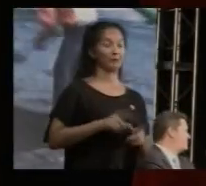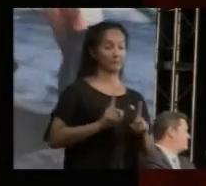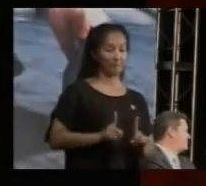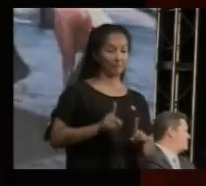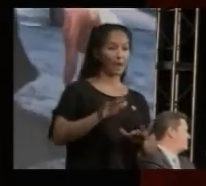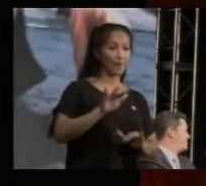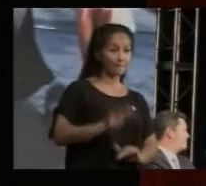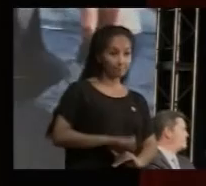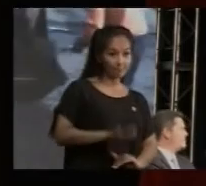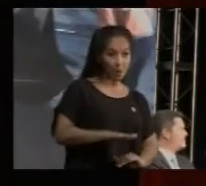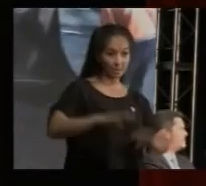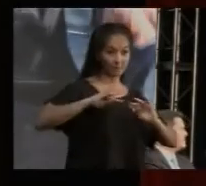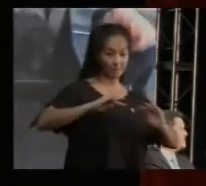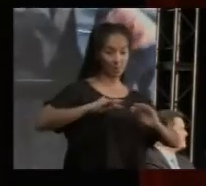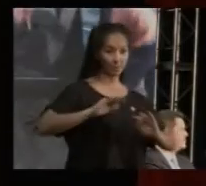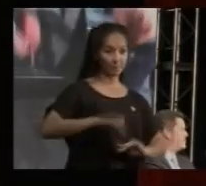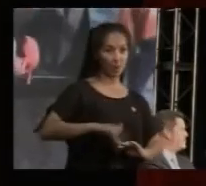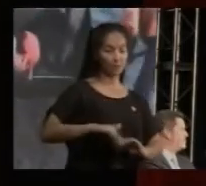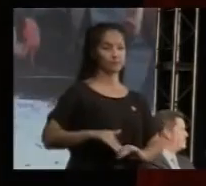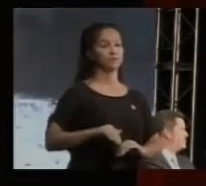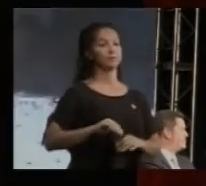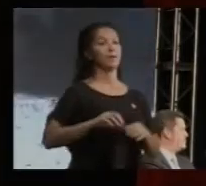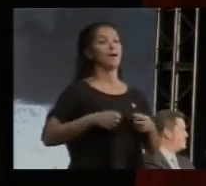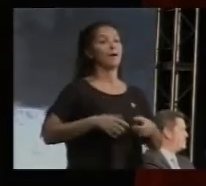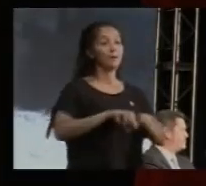barrio Macarones, nuevas redes de agua, de cloaco